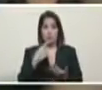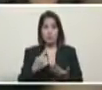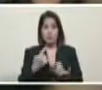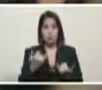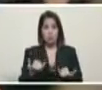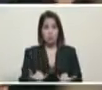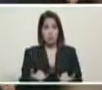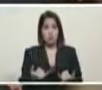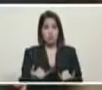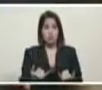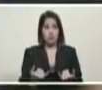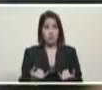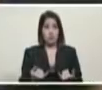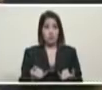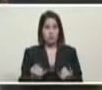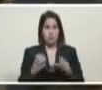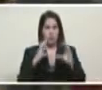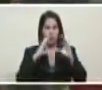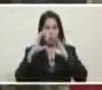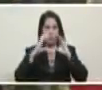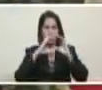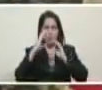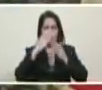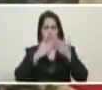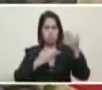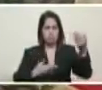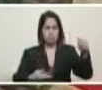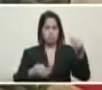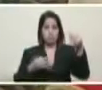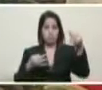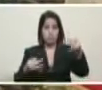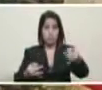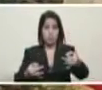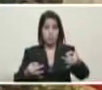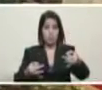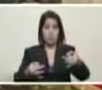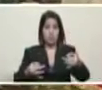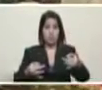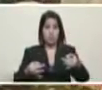el reciente comunicado por parte de la Fuerza Nacional Bolivariana.